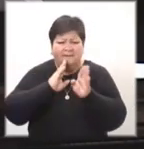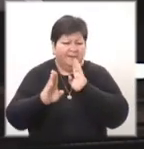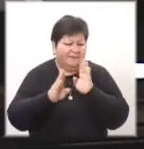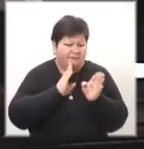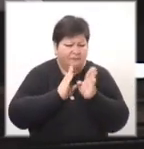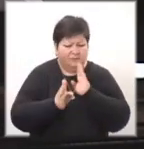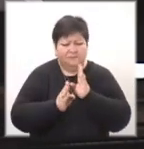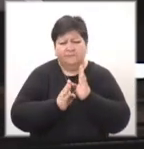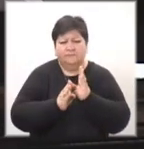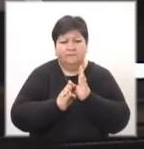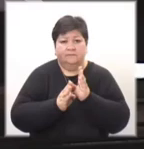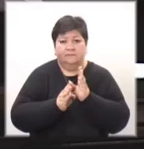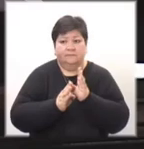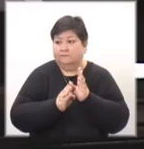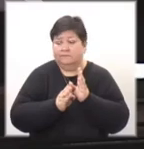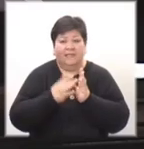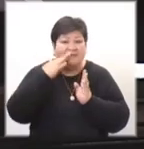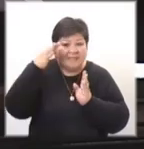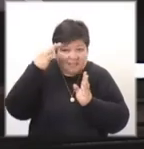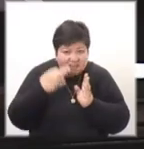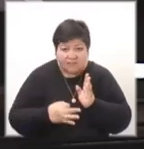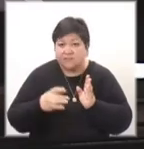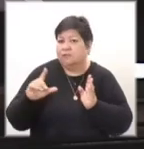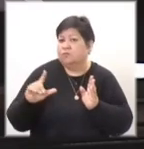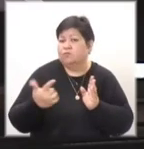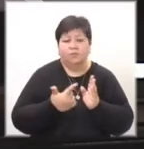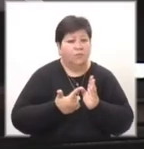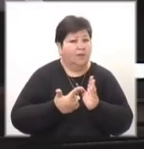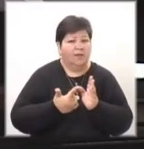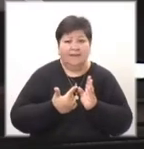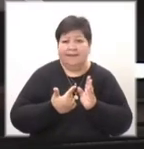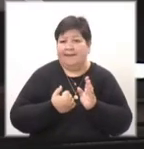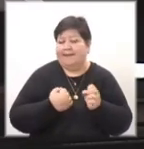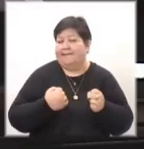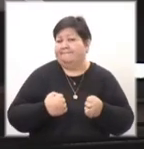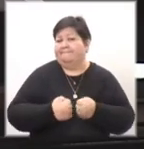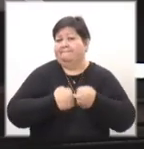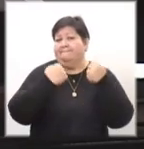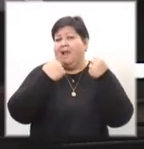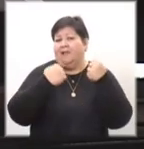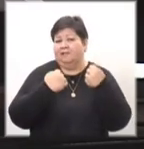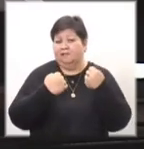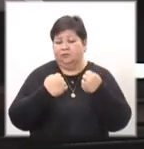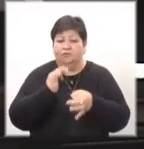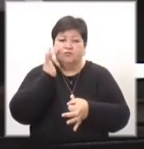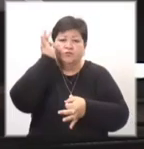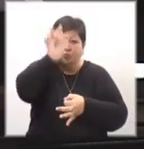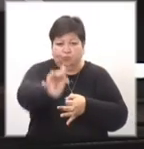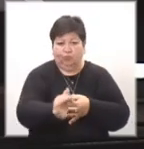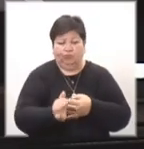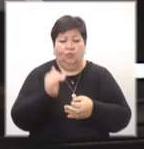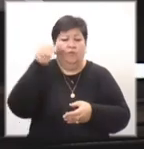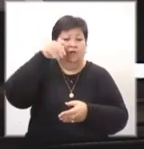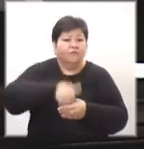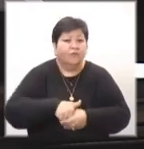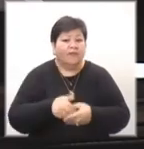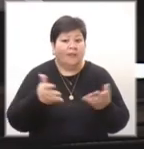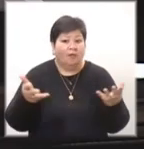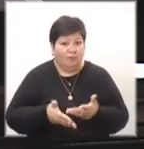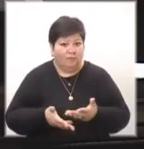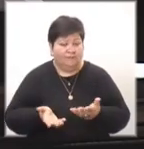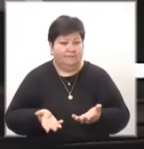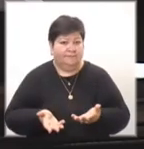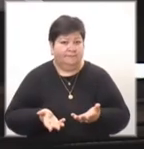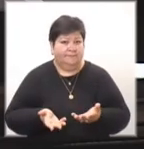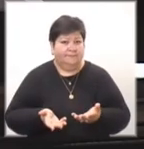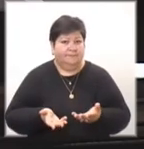no tengamos ninguna certeza de los impactos de lo que se está votando. Nos